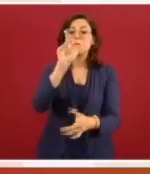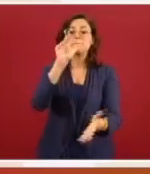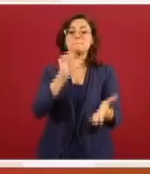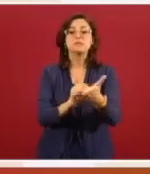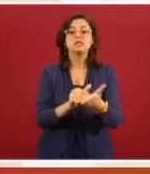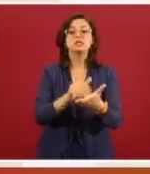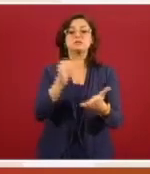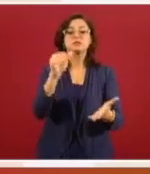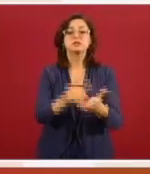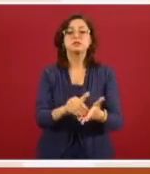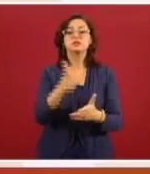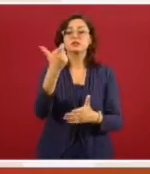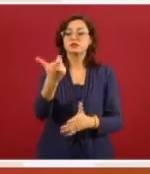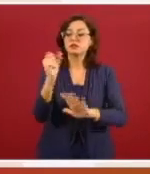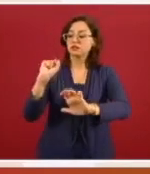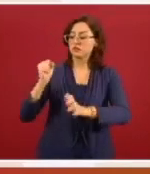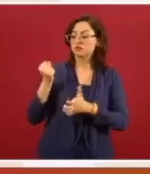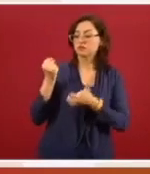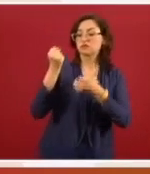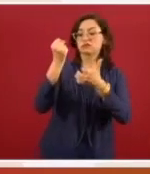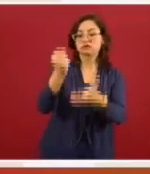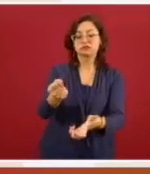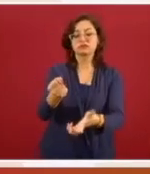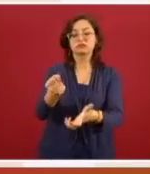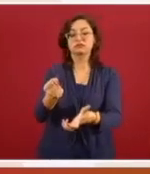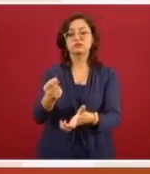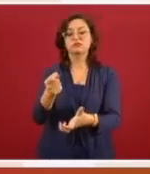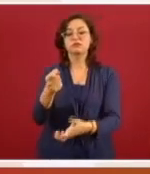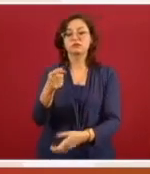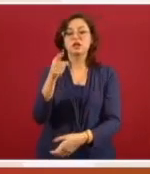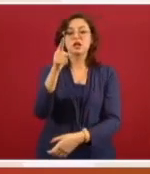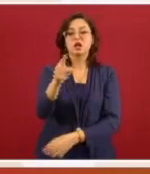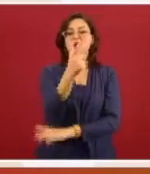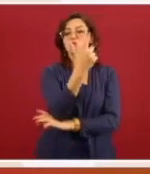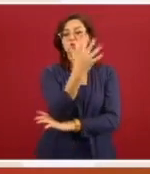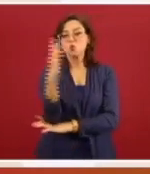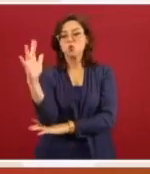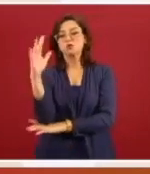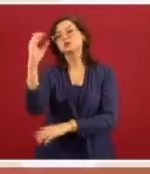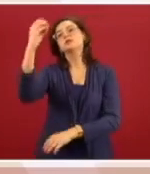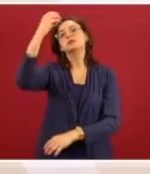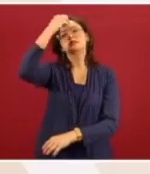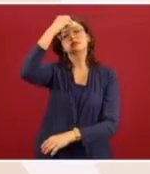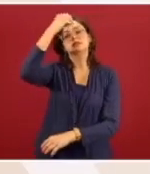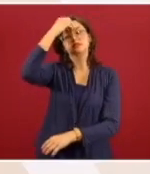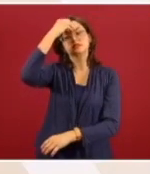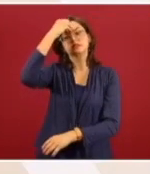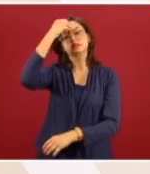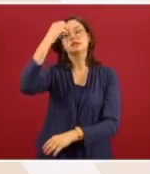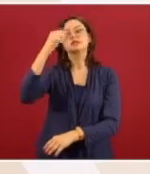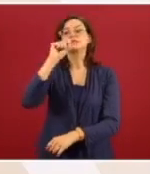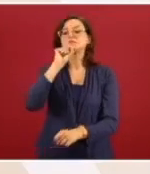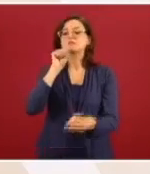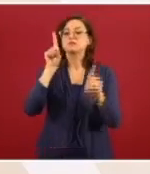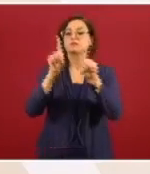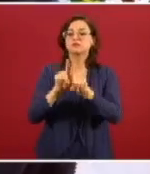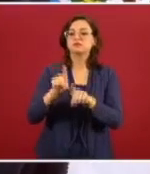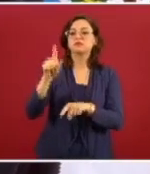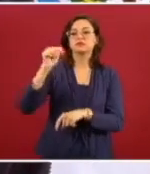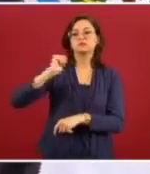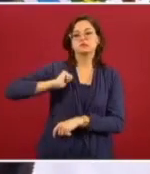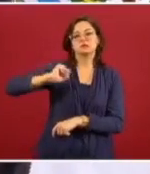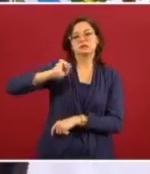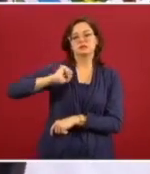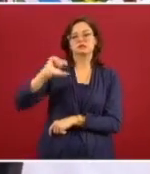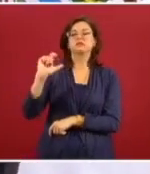1,000 millones de pesos para convertir el Bosque de Chapultepec, incluida la antigua residencia oficial